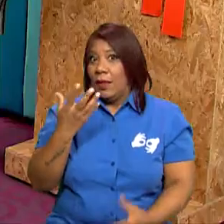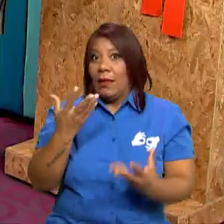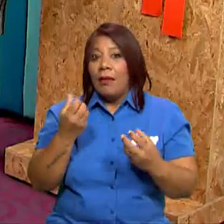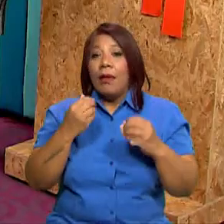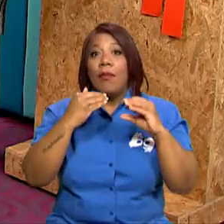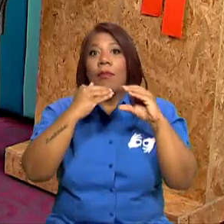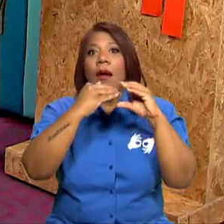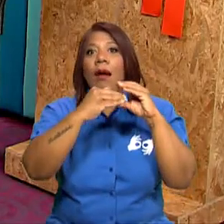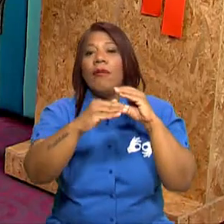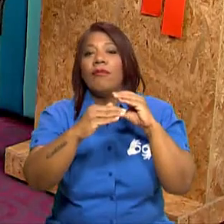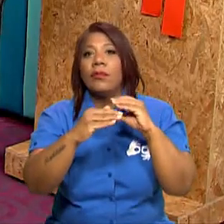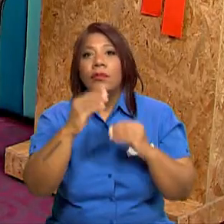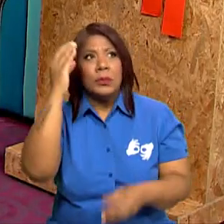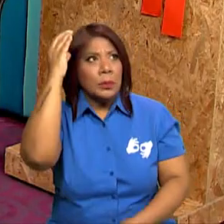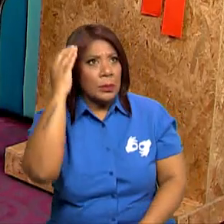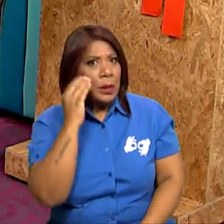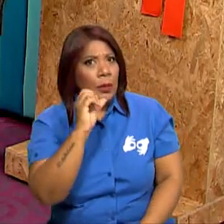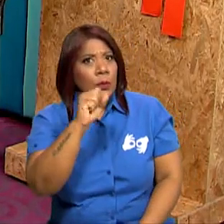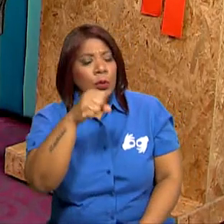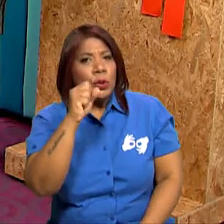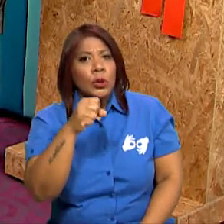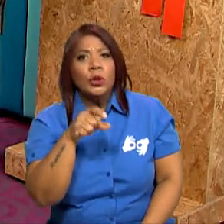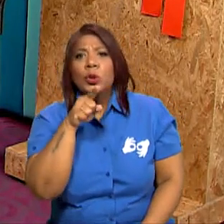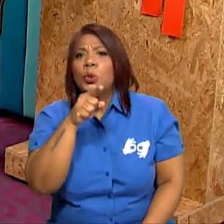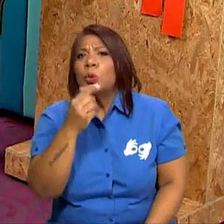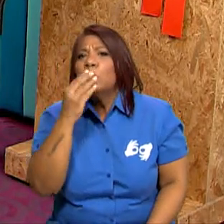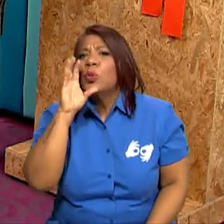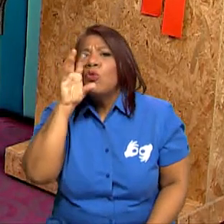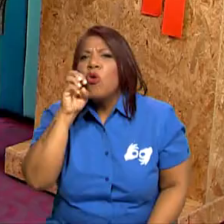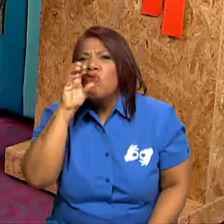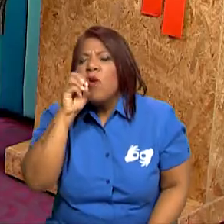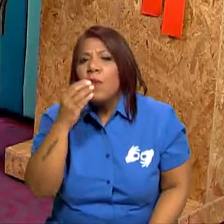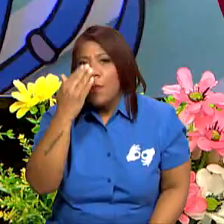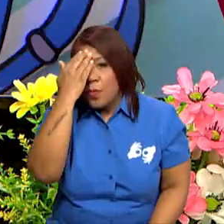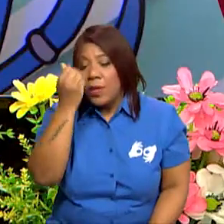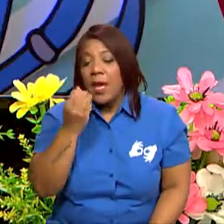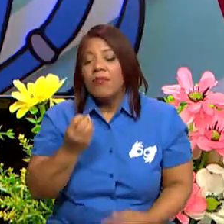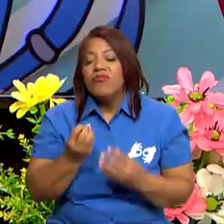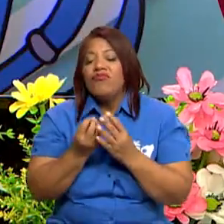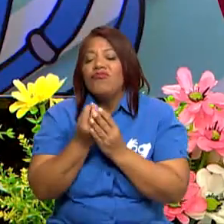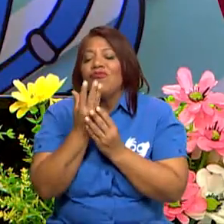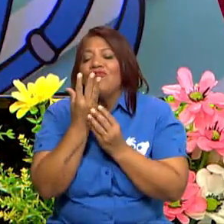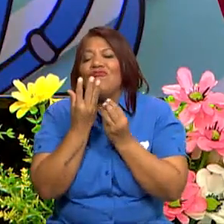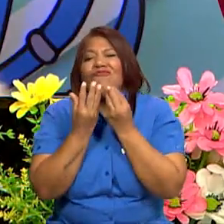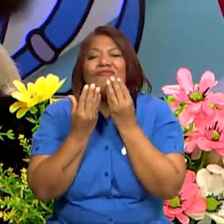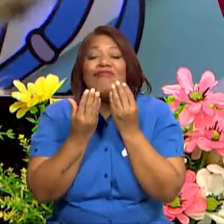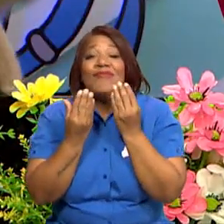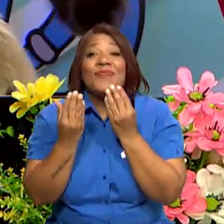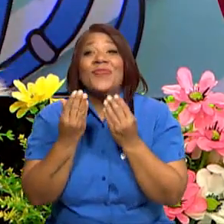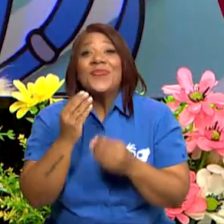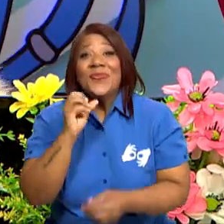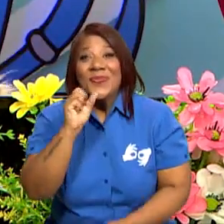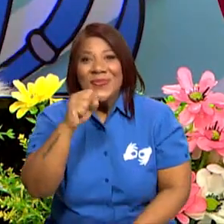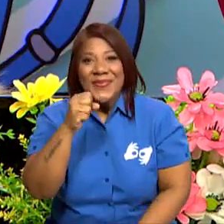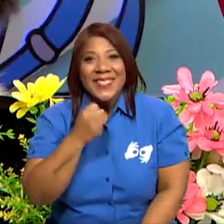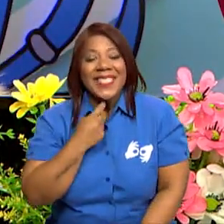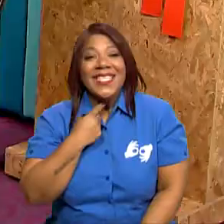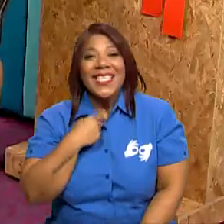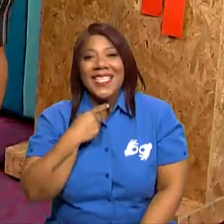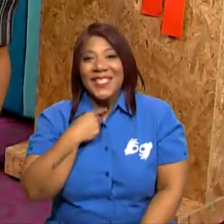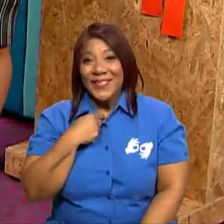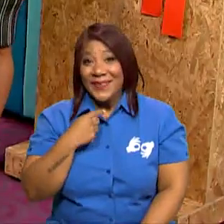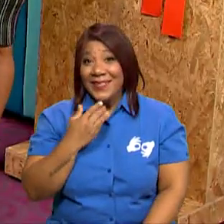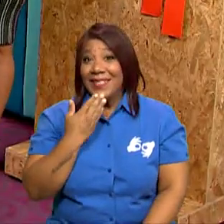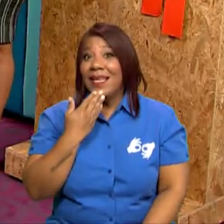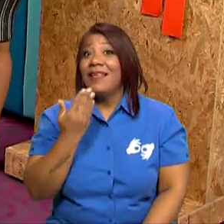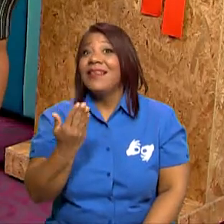por supuesto. Cuéntanos tú por qué agradece, Floppy. ¡Porque puedo oler mis flores! ¡Excelente! Nos encantará ver. Recuerda